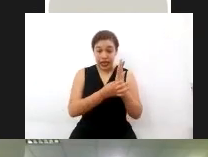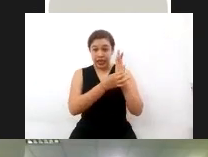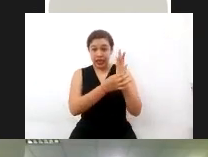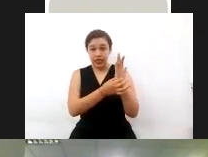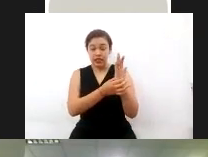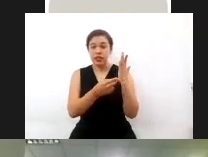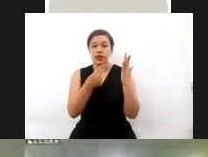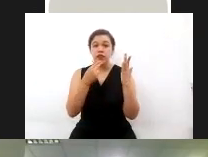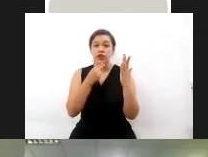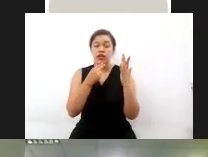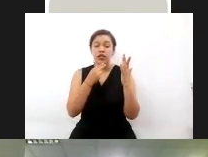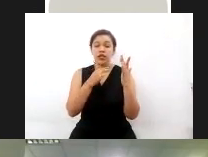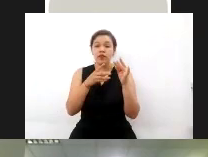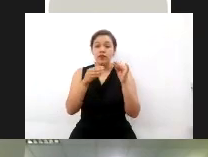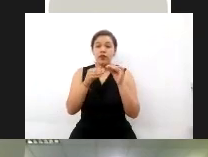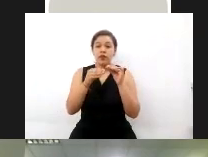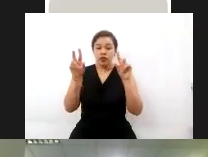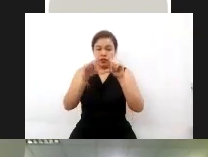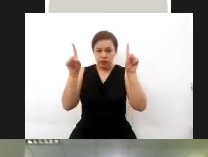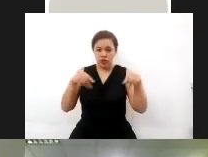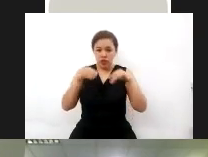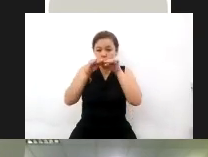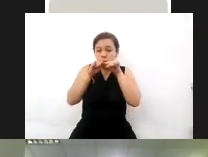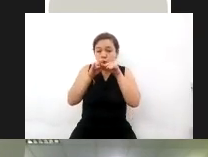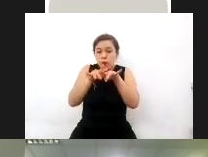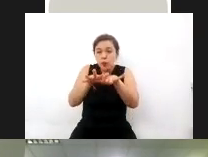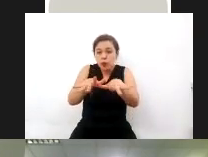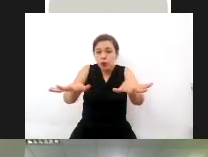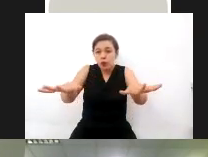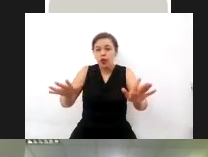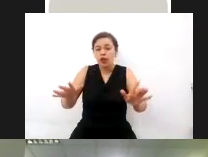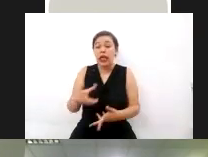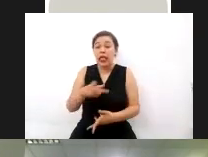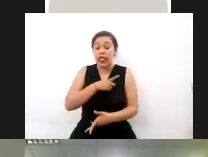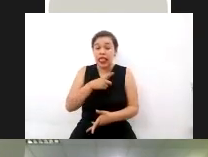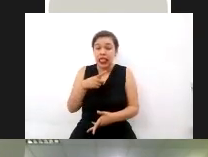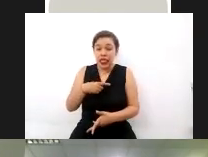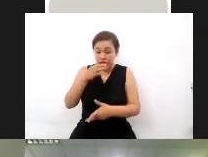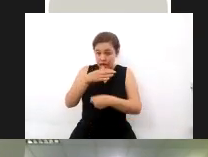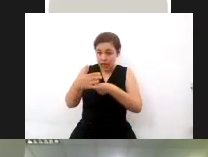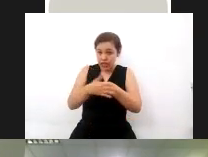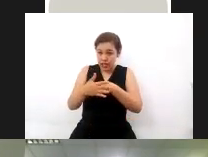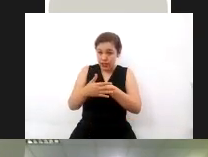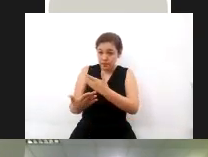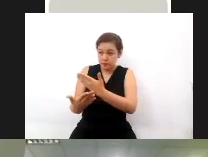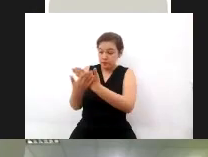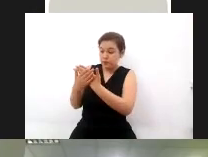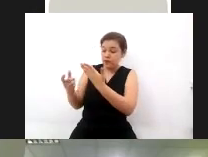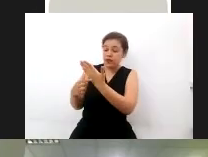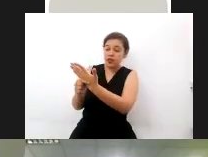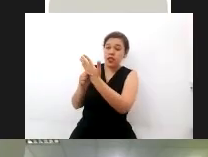utilizar aire acondicionado, este aire acondicionado tienen que documentarnos y demostrarnos cómo es la limpieza de los